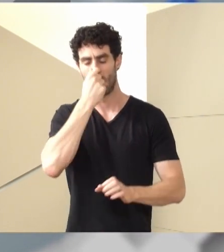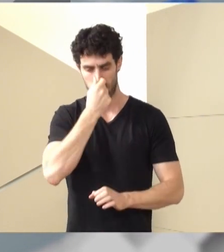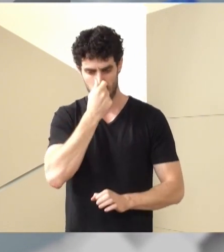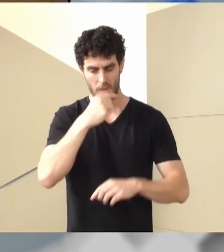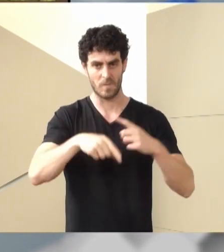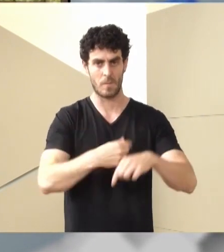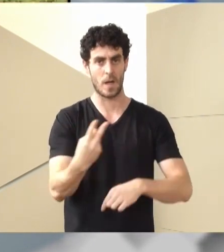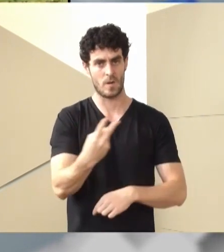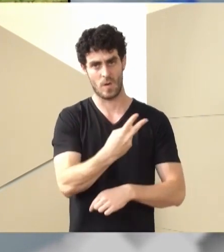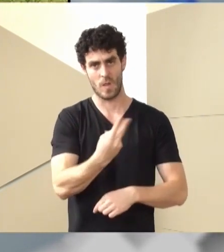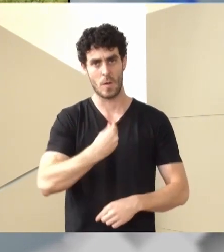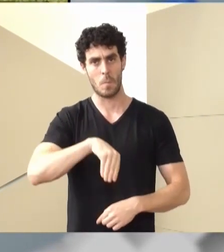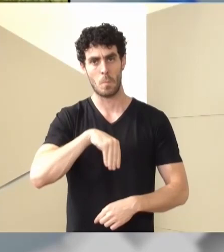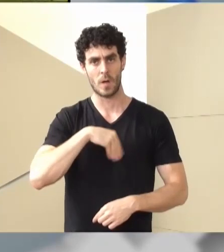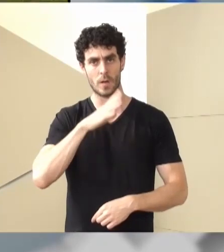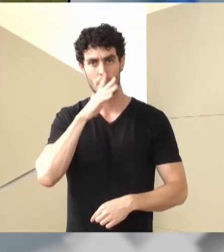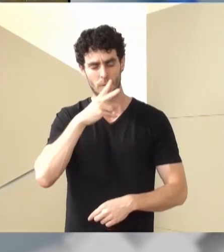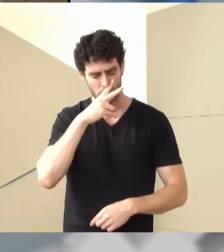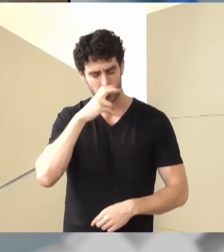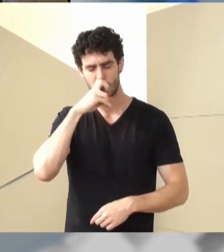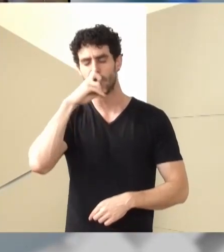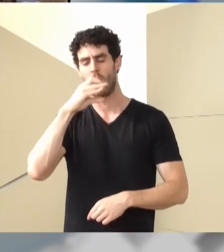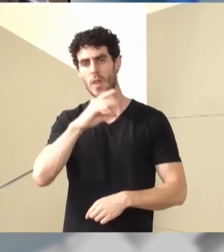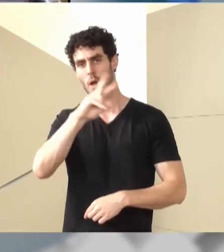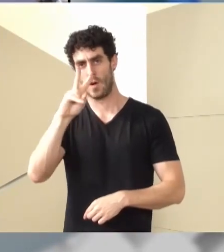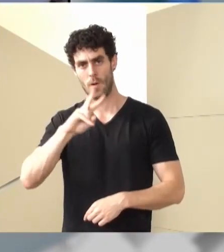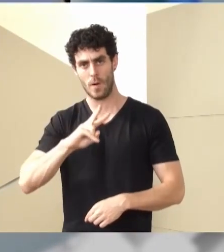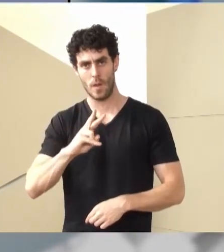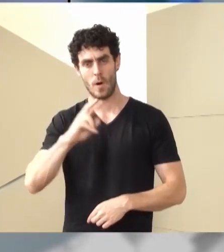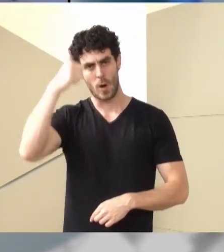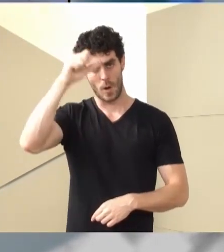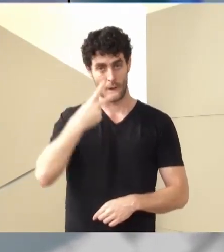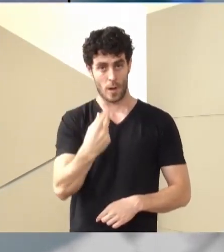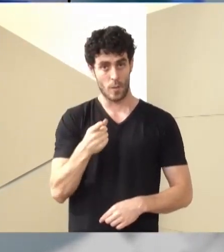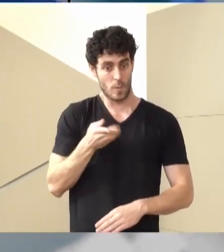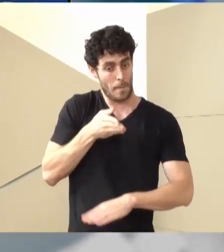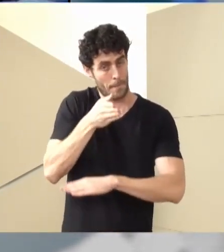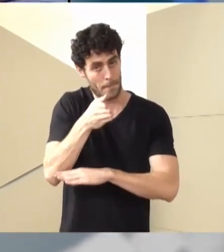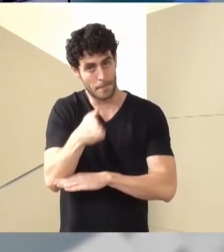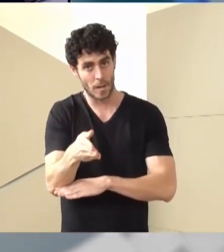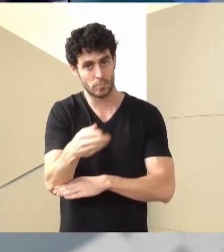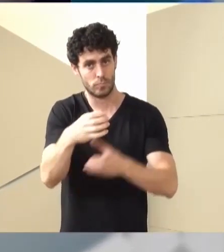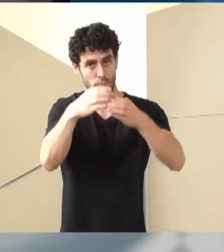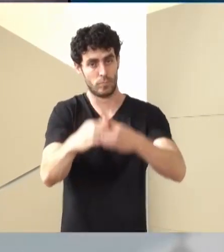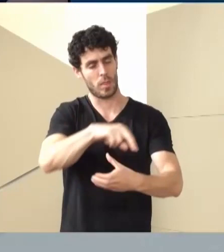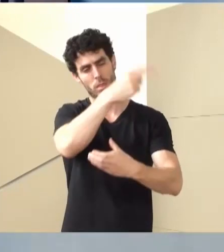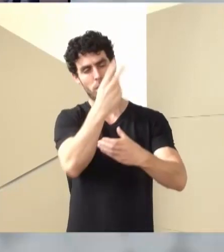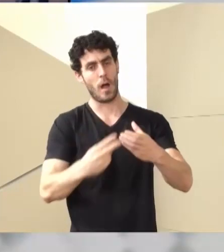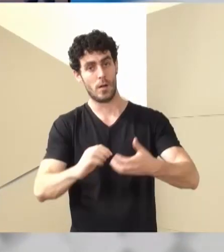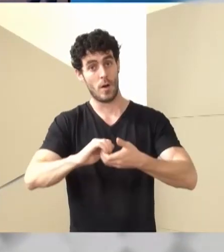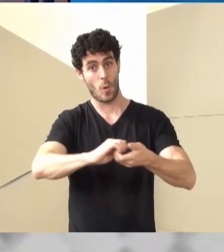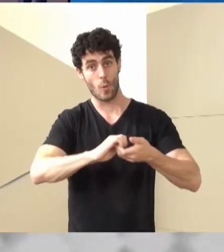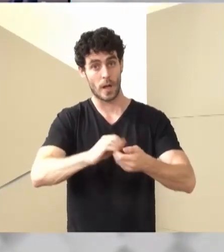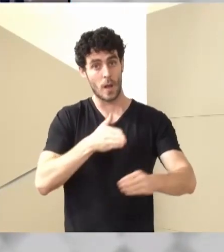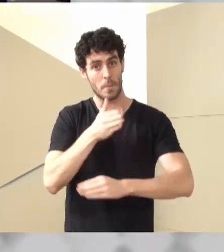familiares han fallecido al inhalar el dióxido de carbono. Fue ayer cuando uno de los hombres se acercó hasta la bodega y cayó a un depósito. Su cuñado se acercó